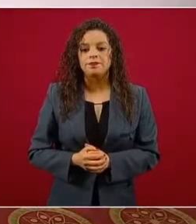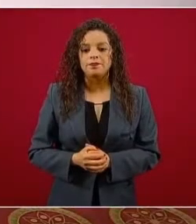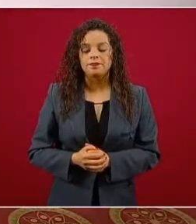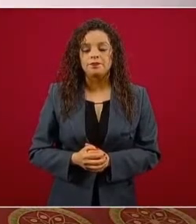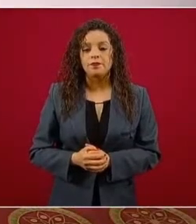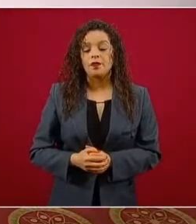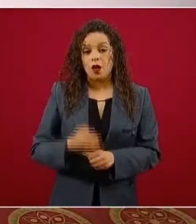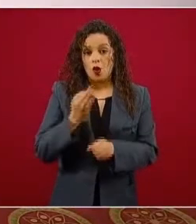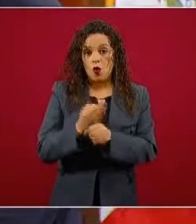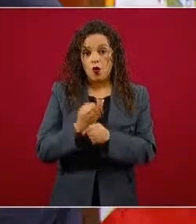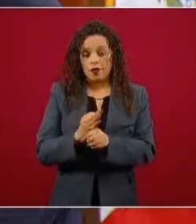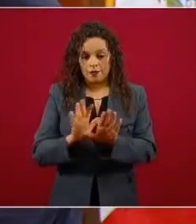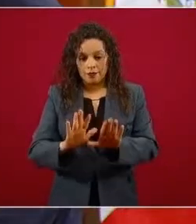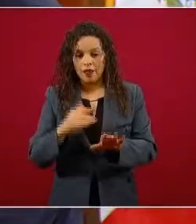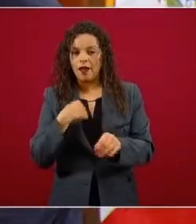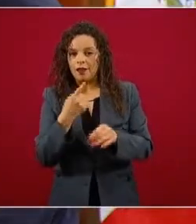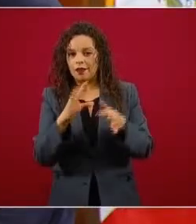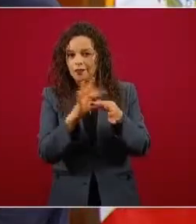que hoy,